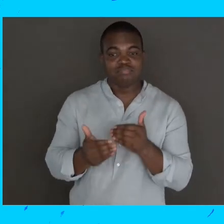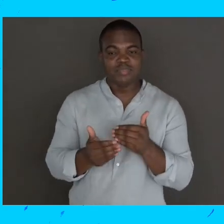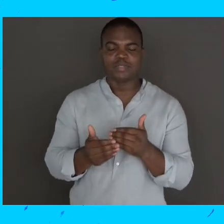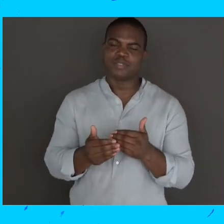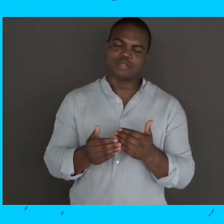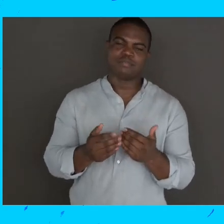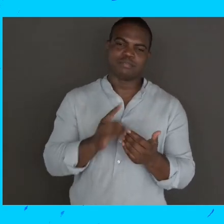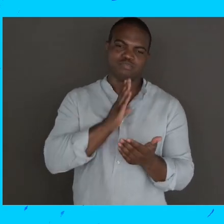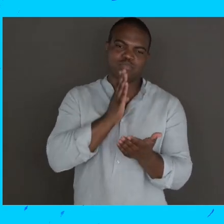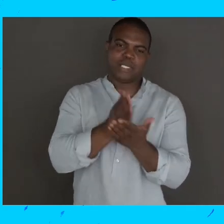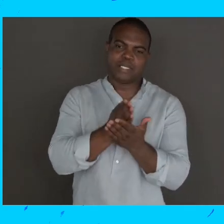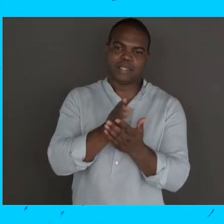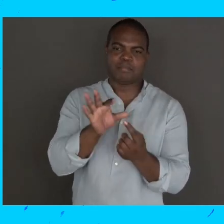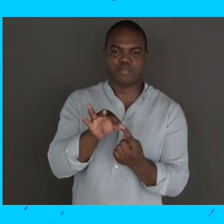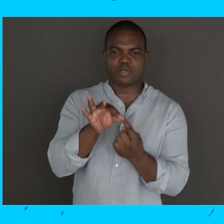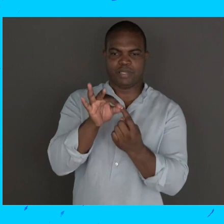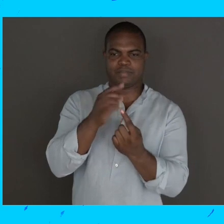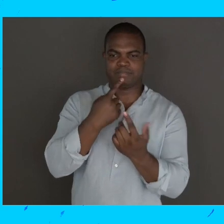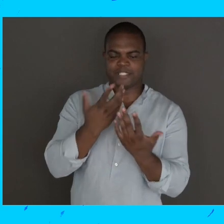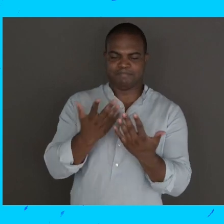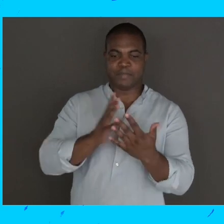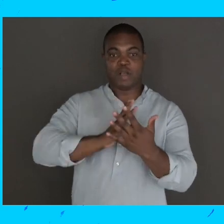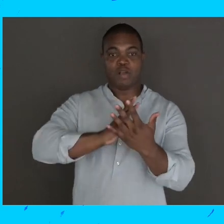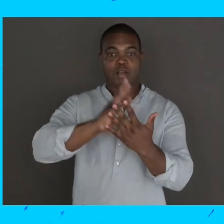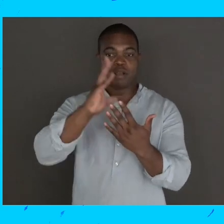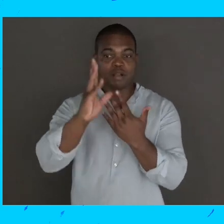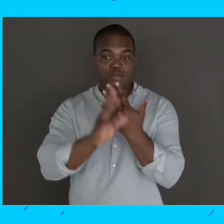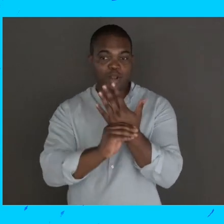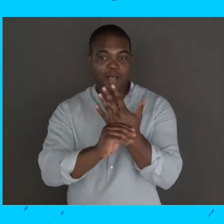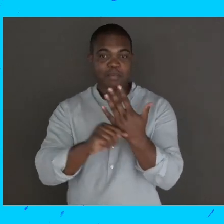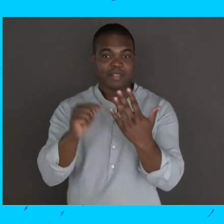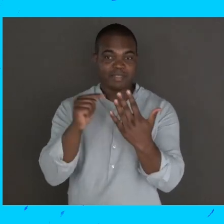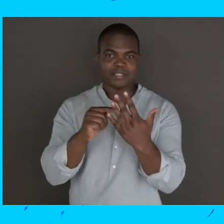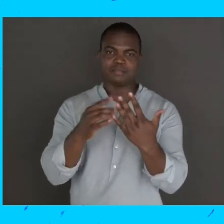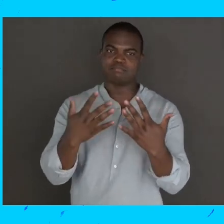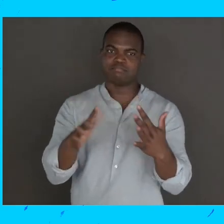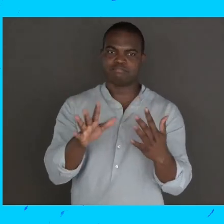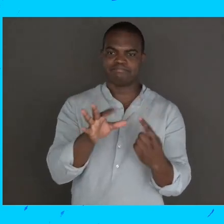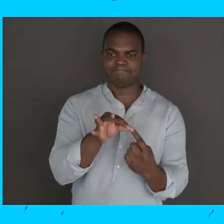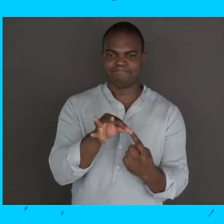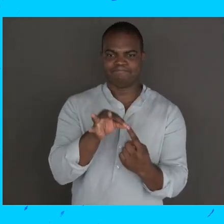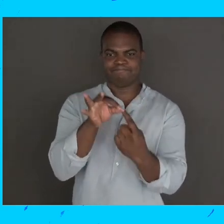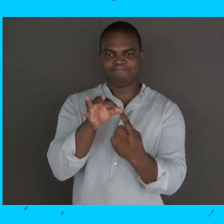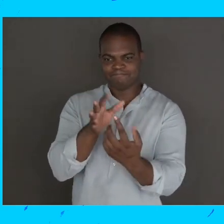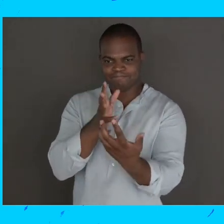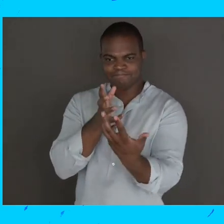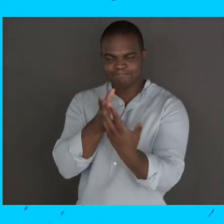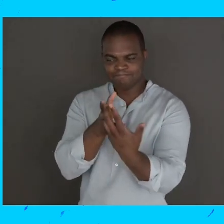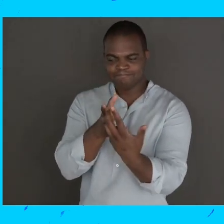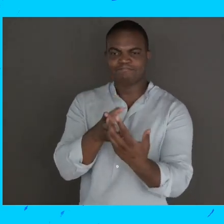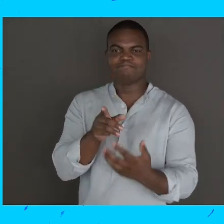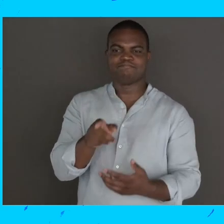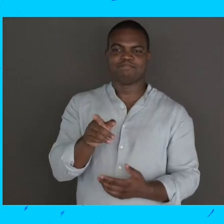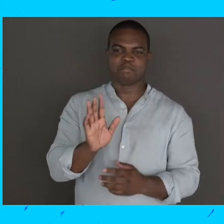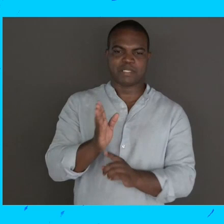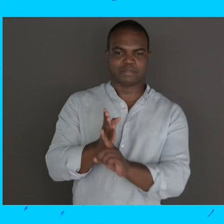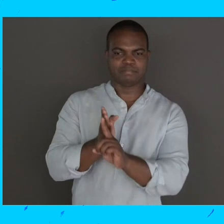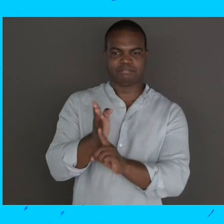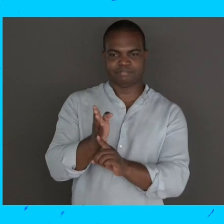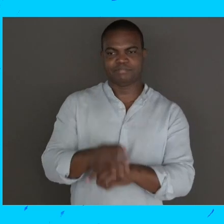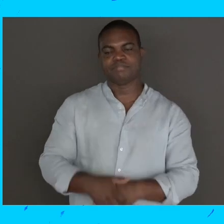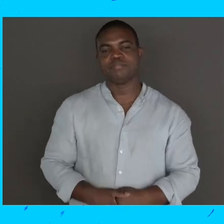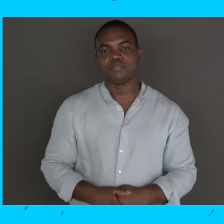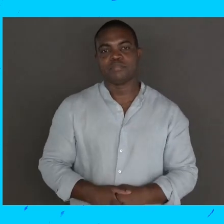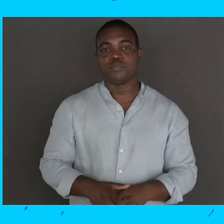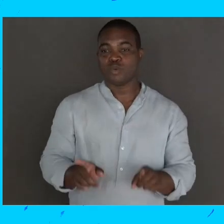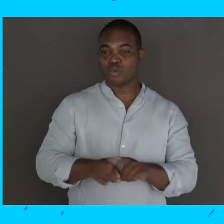de África Occidental y Oriental, y esto fue hecho con el objetivo de empoderar a los jóvenes adolescentes